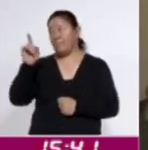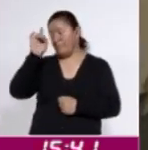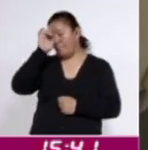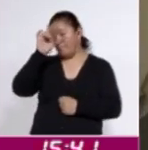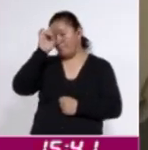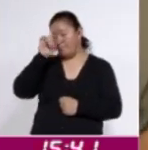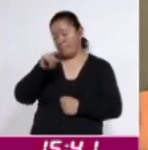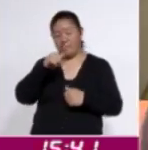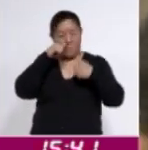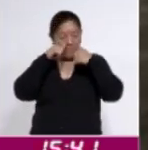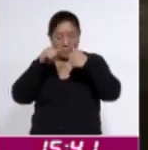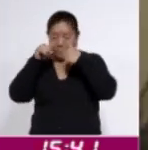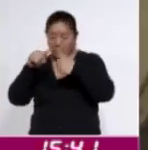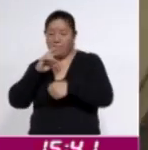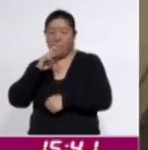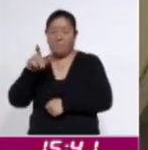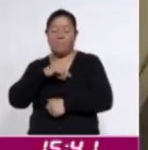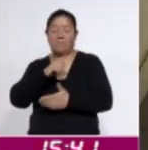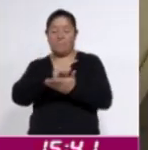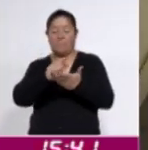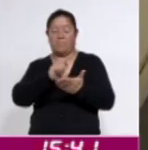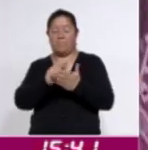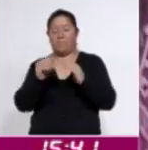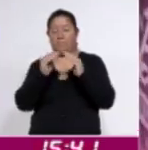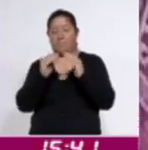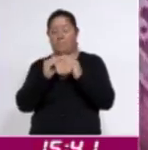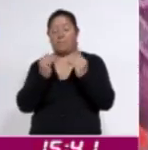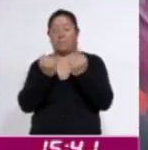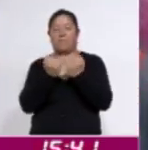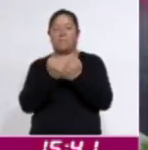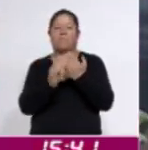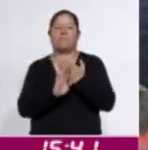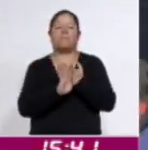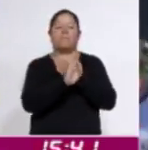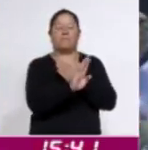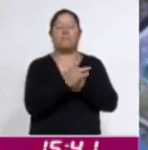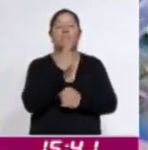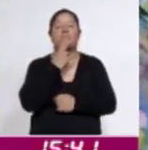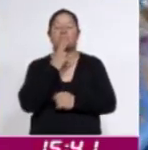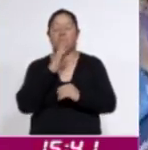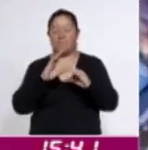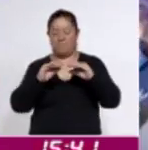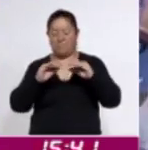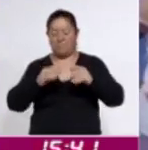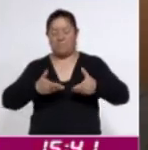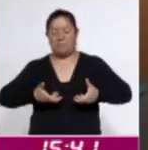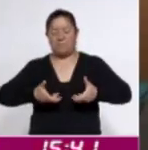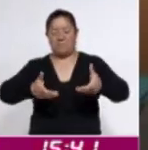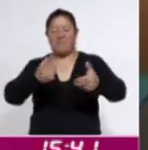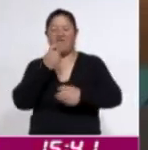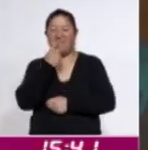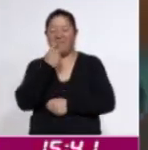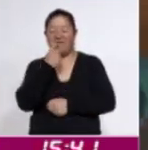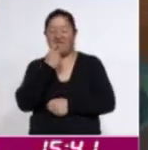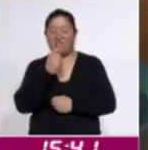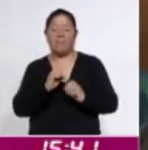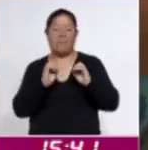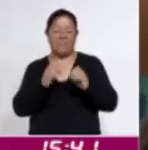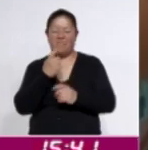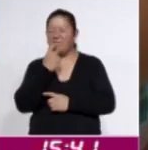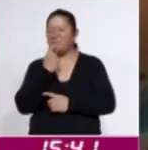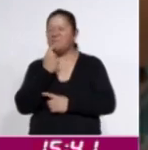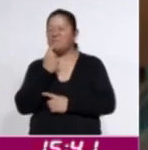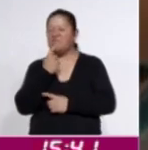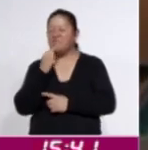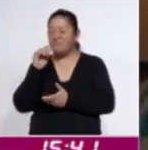prestar especial atención a la higiene del hogar, así como evitar el uso de alfombras y peluches, o en su defecto, limpiarlos con